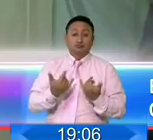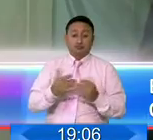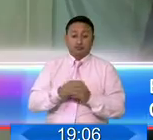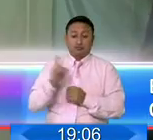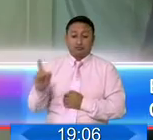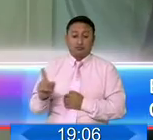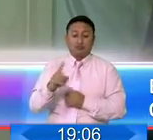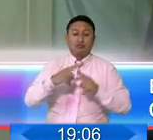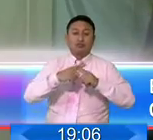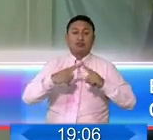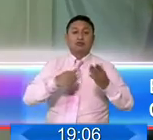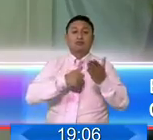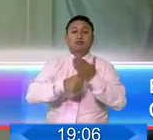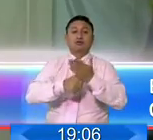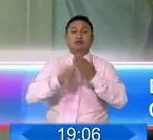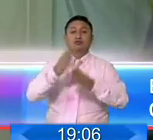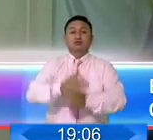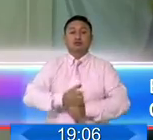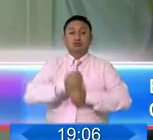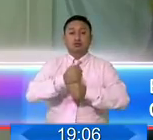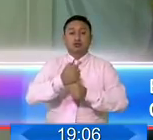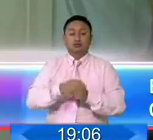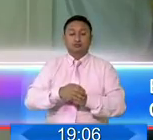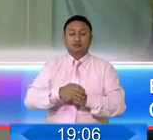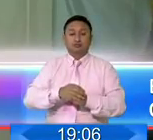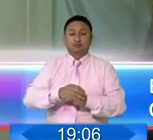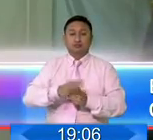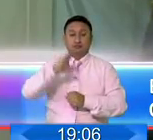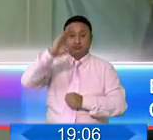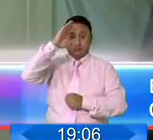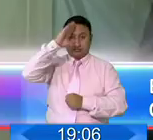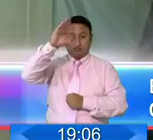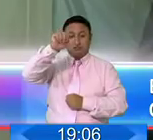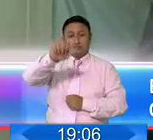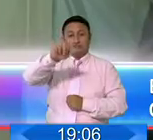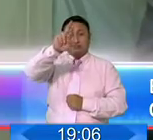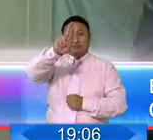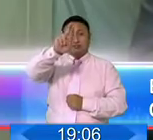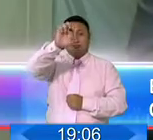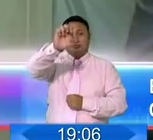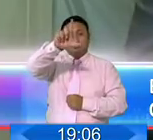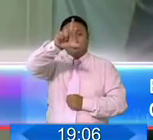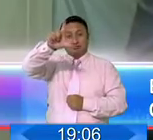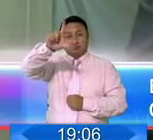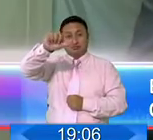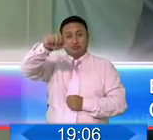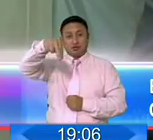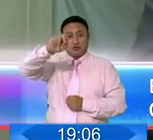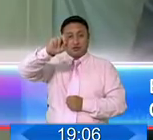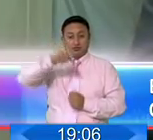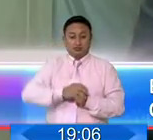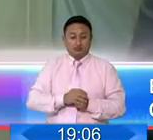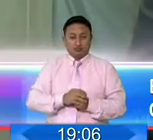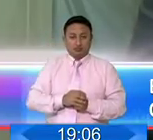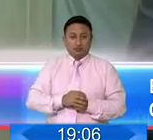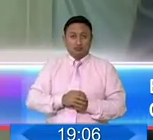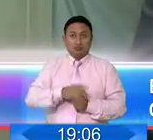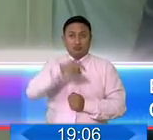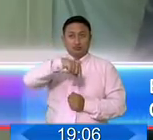compareciendo el exministro de Seguridad, el almirante Homero Arellano. Él, entre otras cosas que conocimos mientras